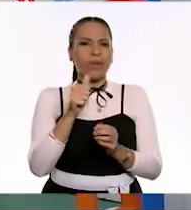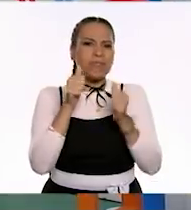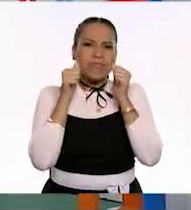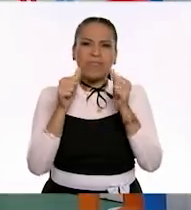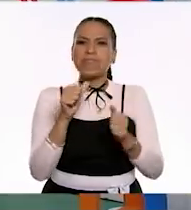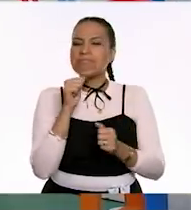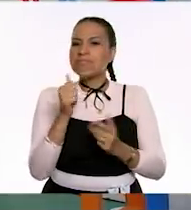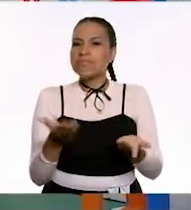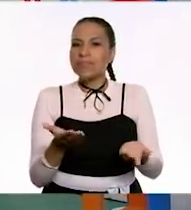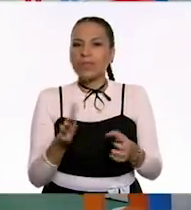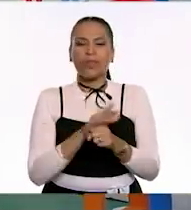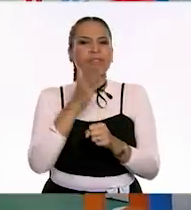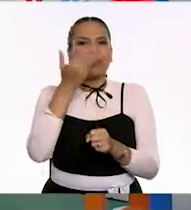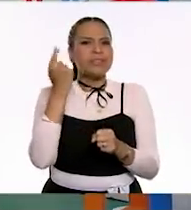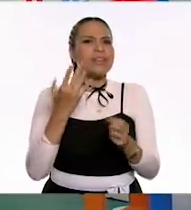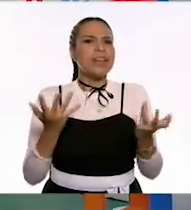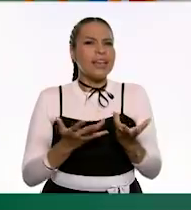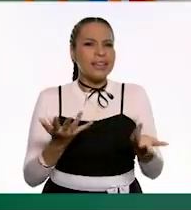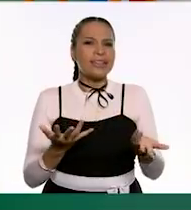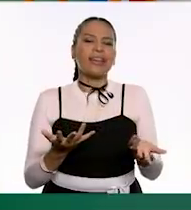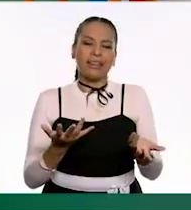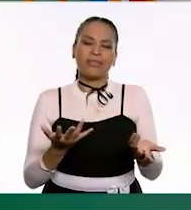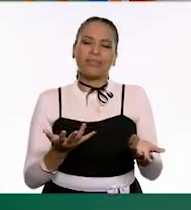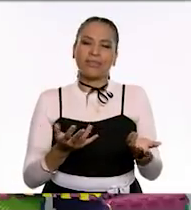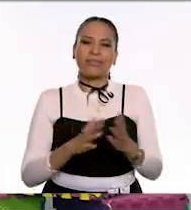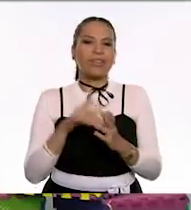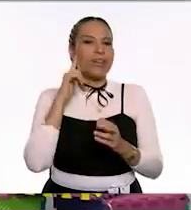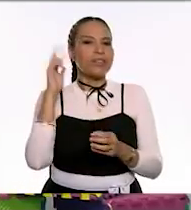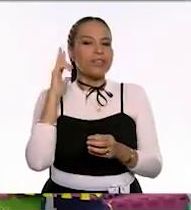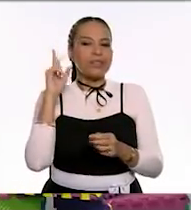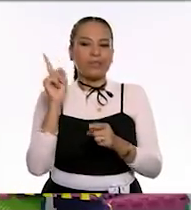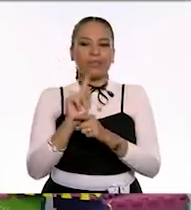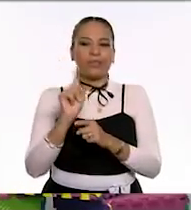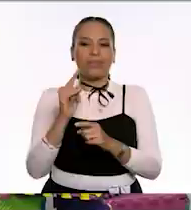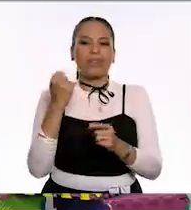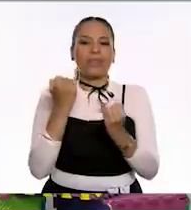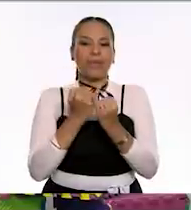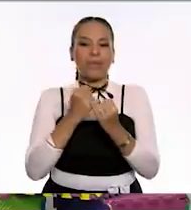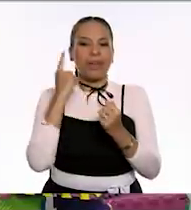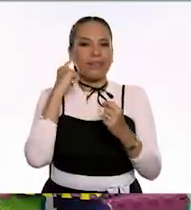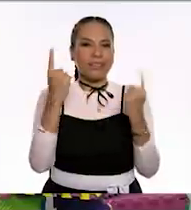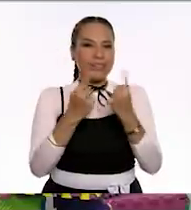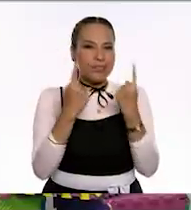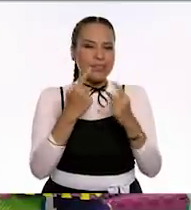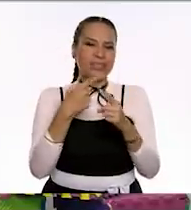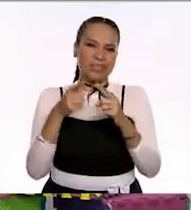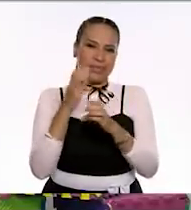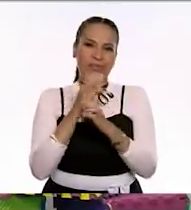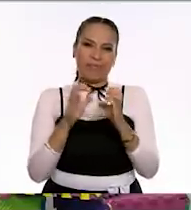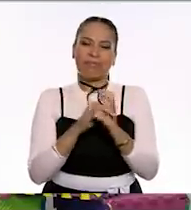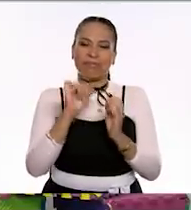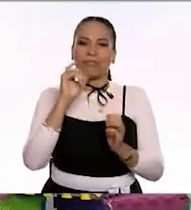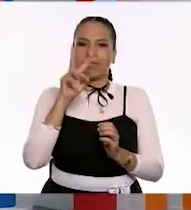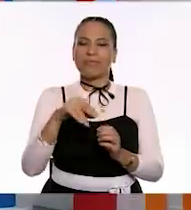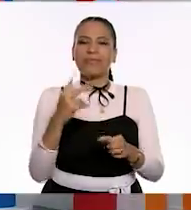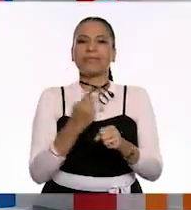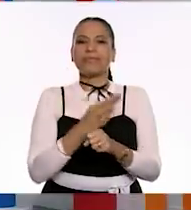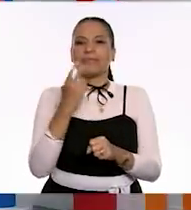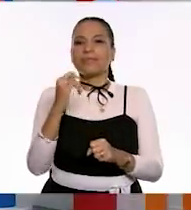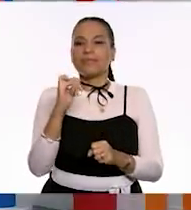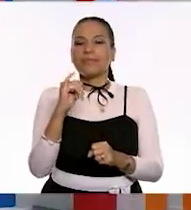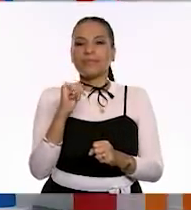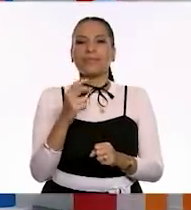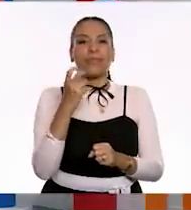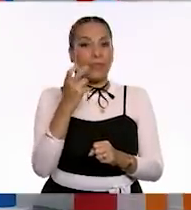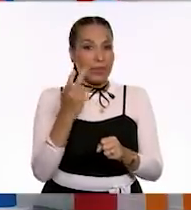pones atención y entonces no sabes qué hacer. Y la olla está silbando y también la licuadora. Sí, sí, sí me ha pasado.